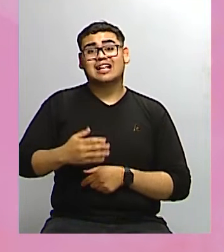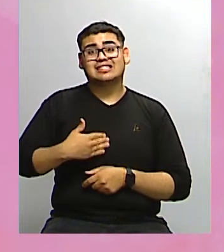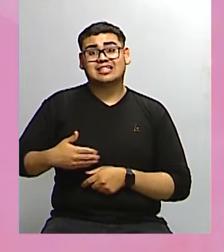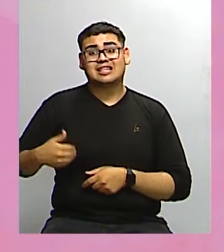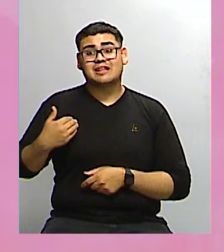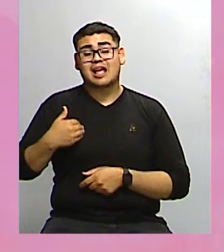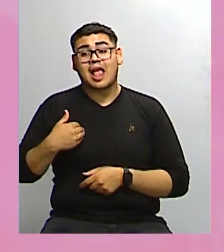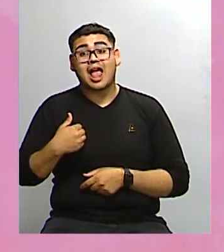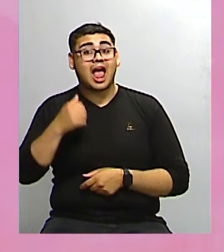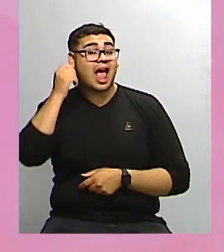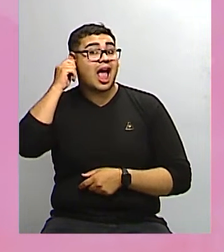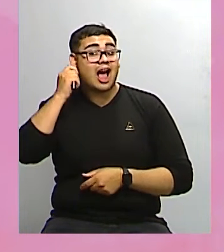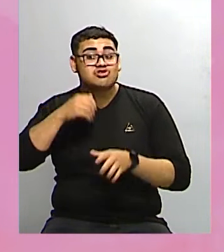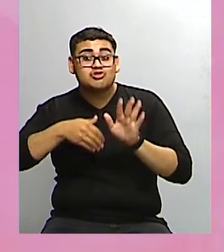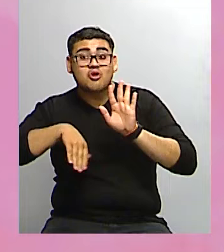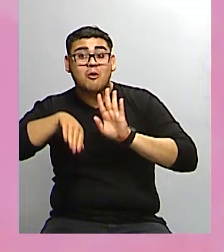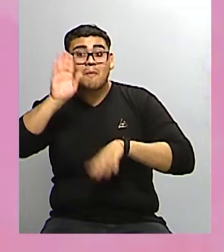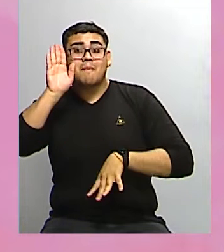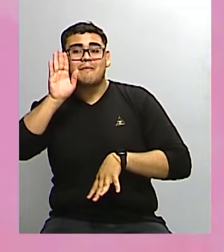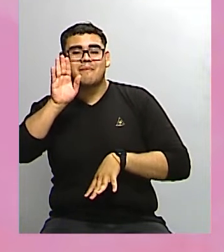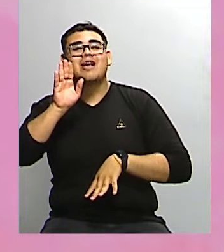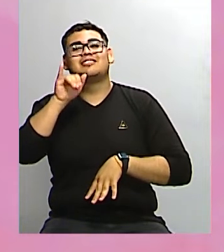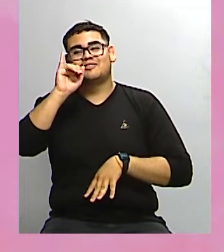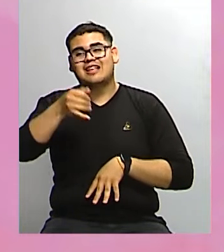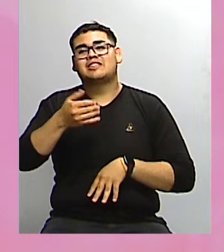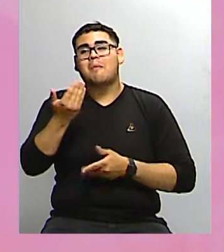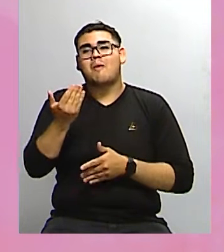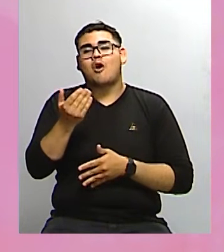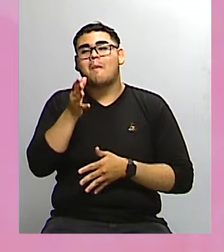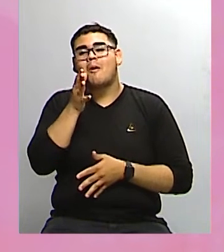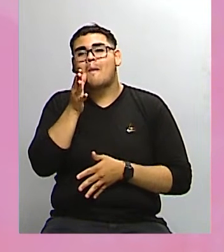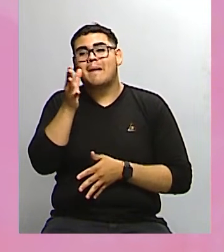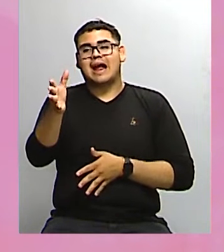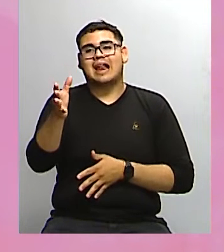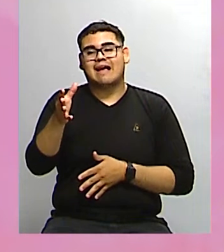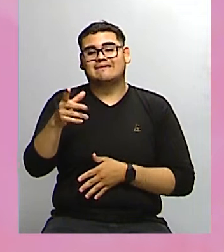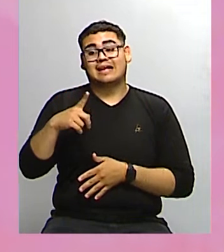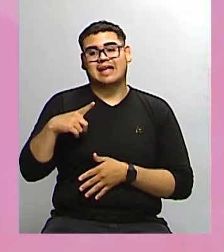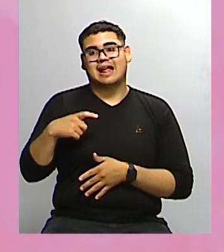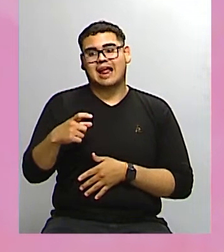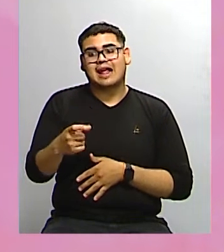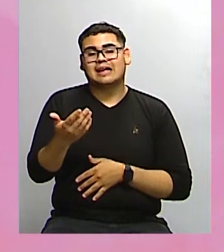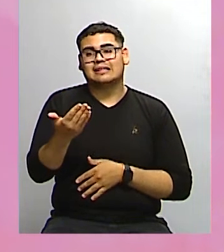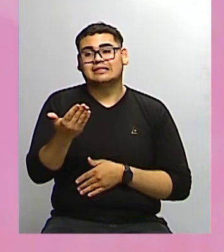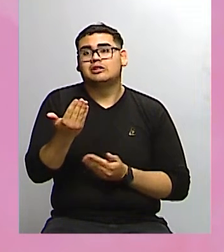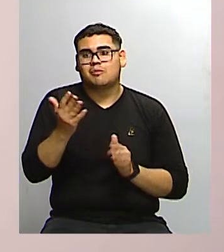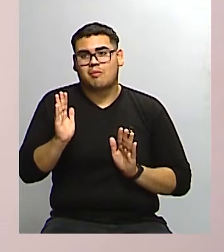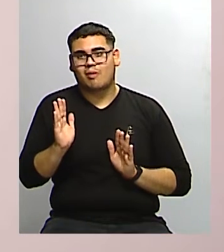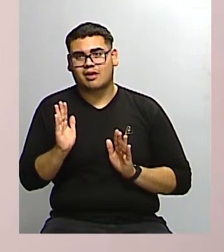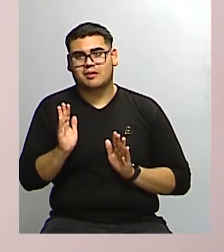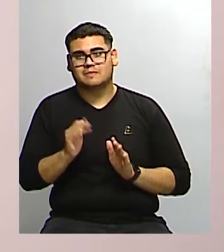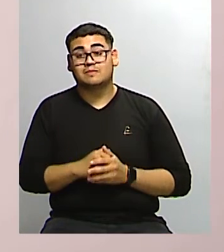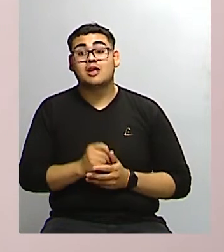mayor edad más probabilidad de tener cáncer de mama. Entonces, cuando un país tiene alta expectativa de